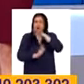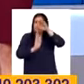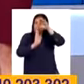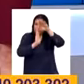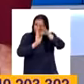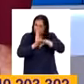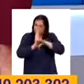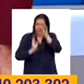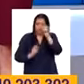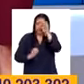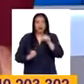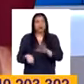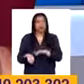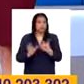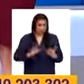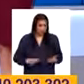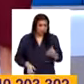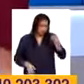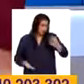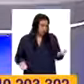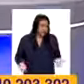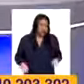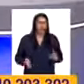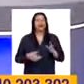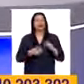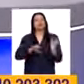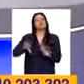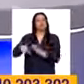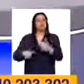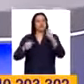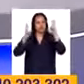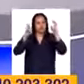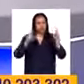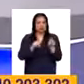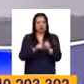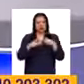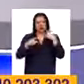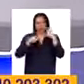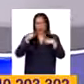mueran. Así es la realidad. Vamos a avanzar con otros temas también. Les contamos que el Ministerio de